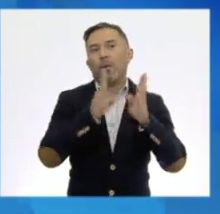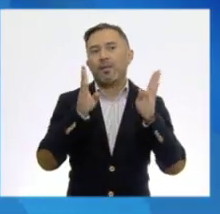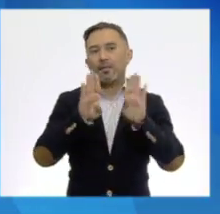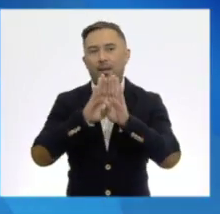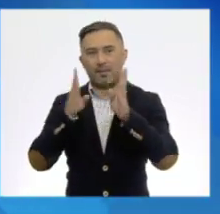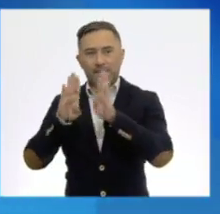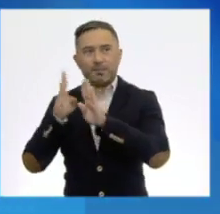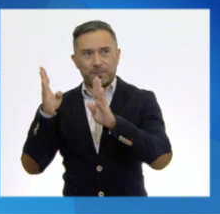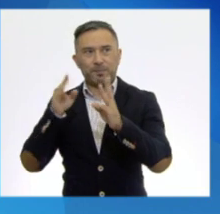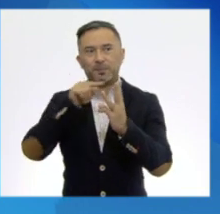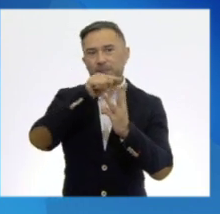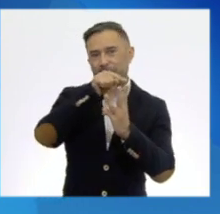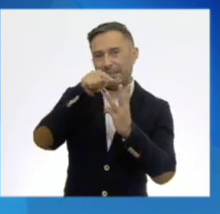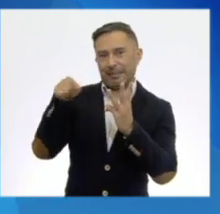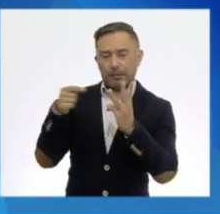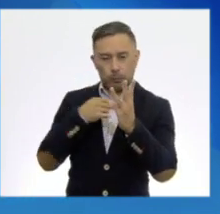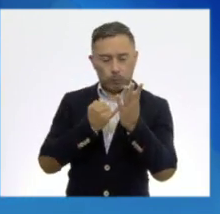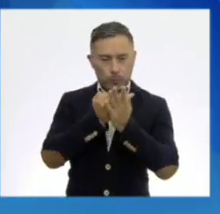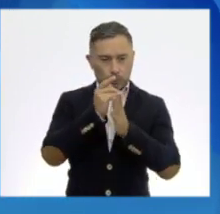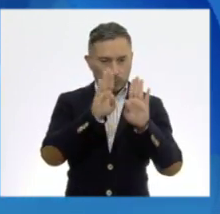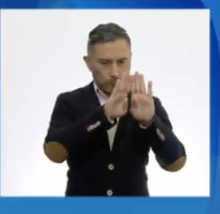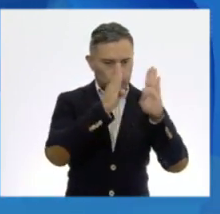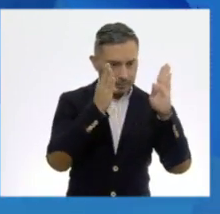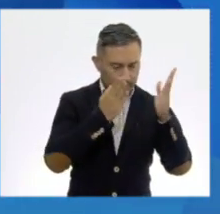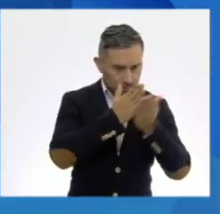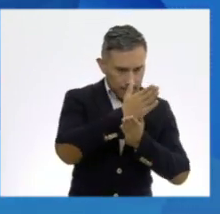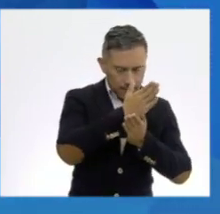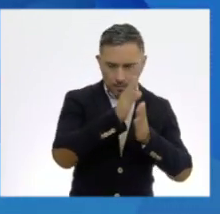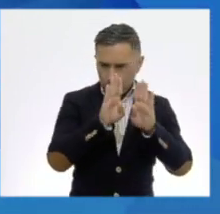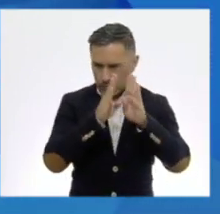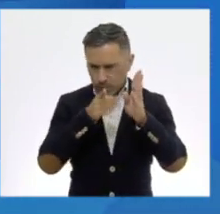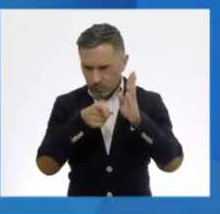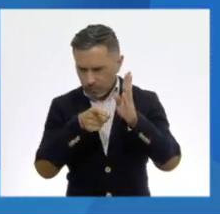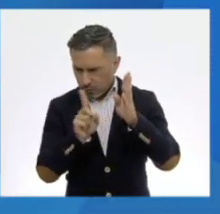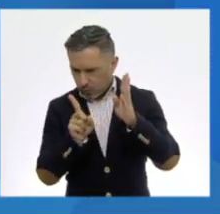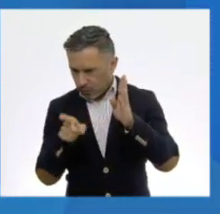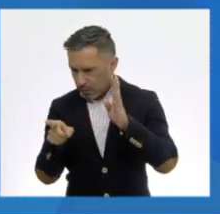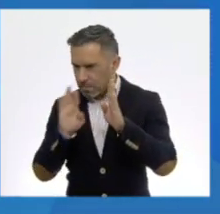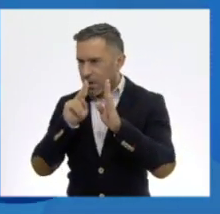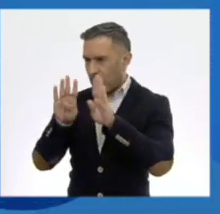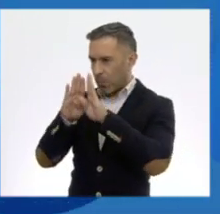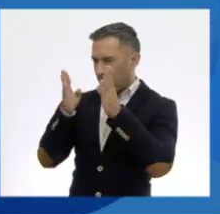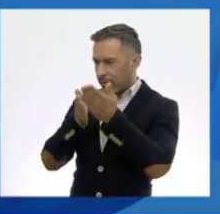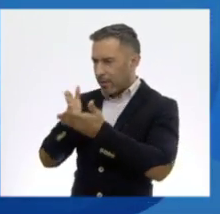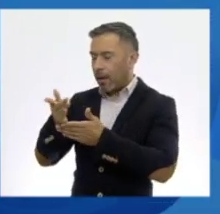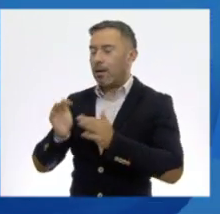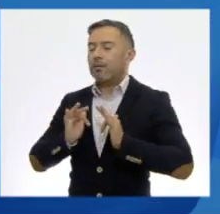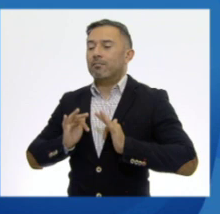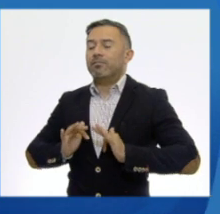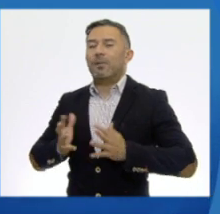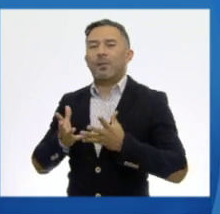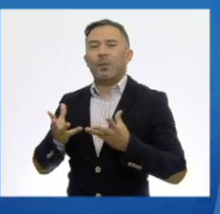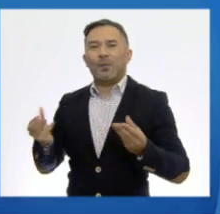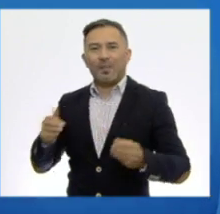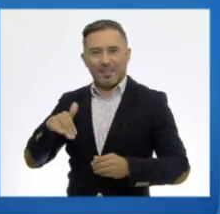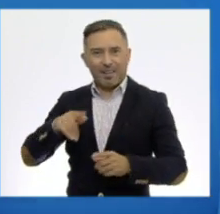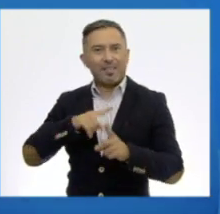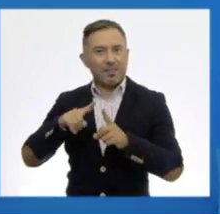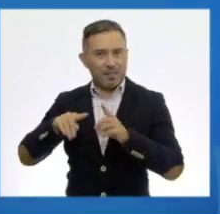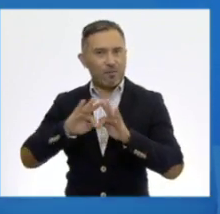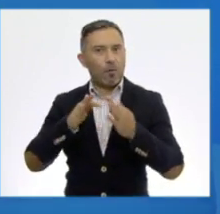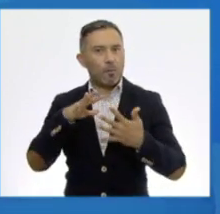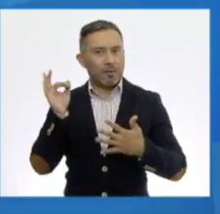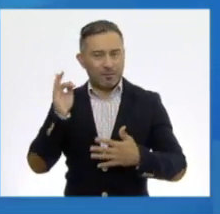Existen distintas formas en que podemos reaccionar a una situación como esta, como ya las vimos. Todas van a tener